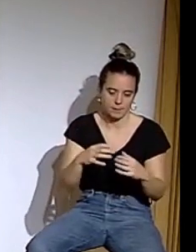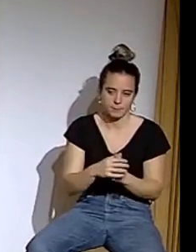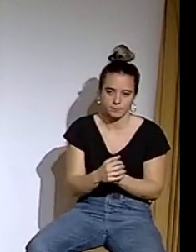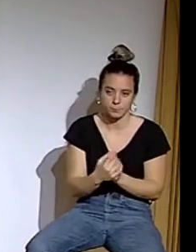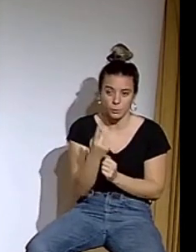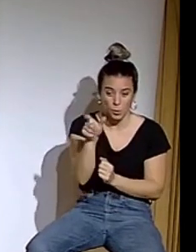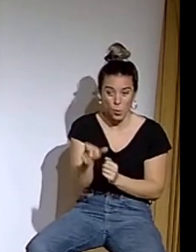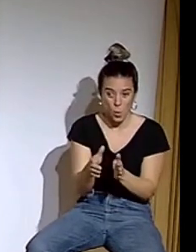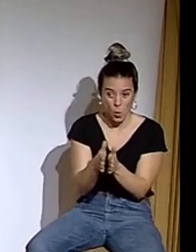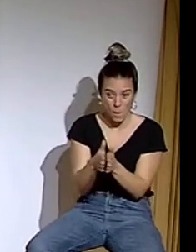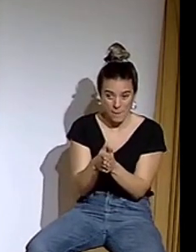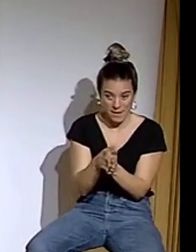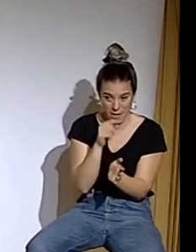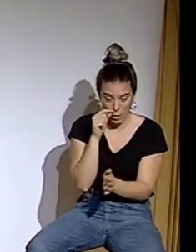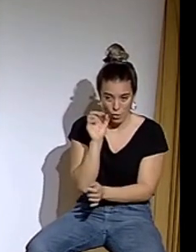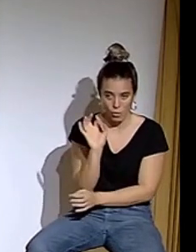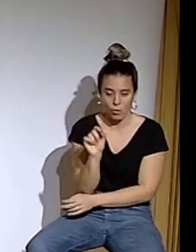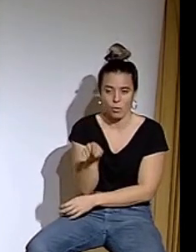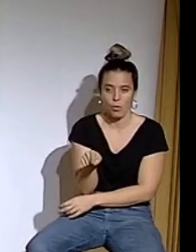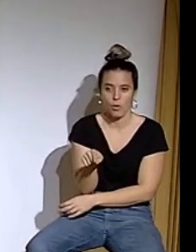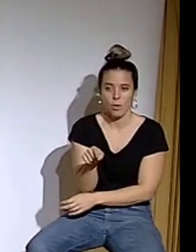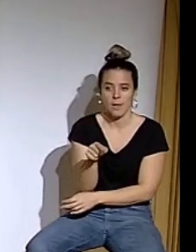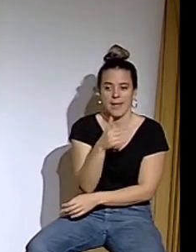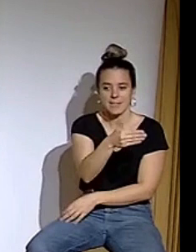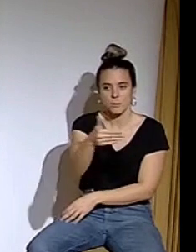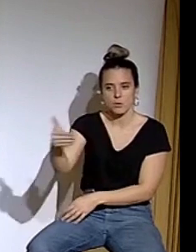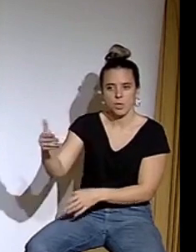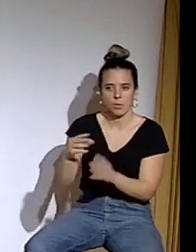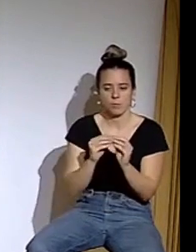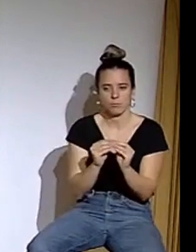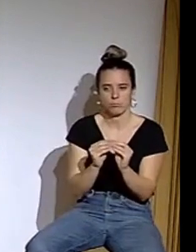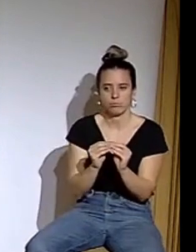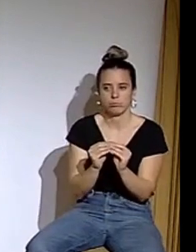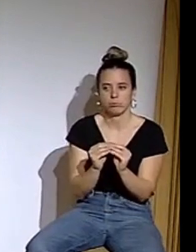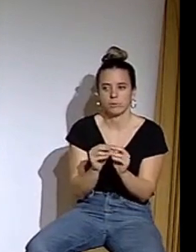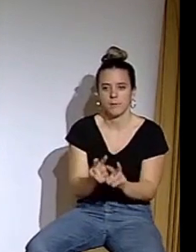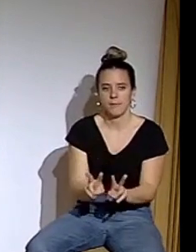hizo una exposición sobre el tema de